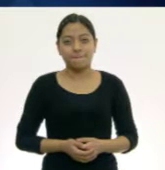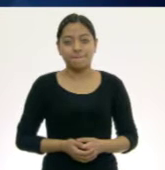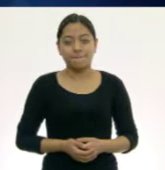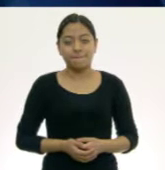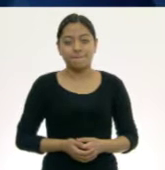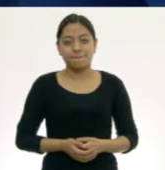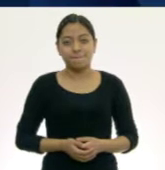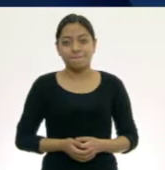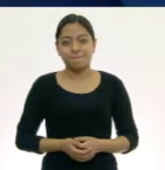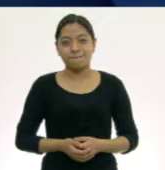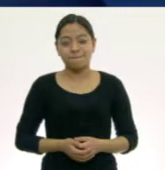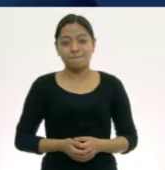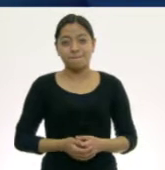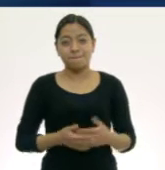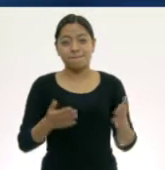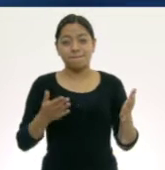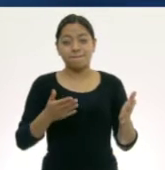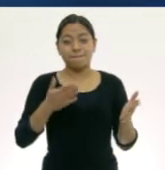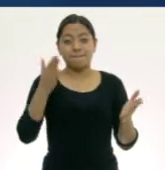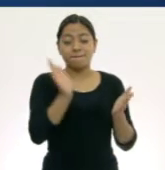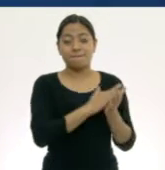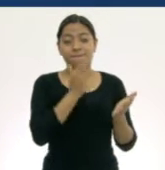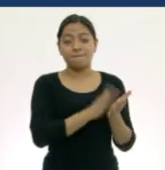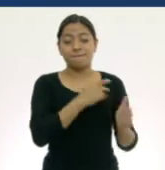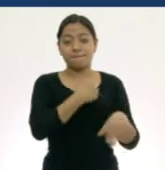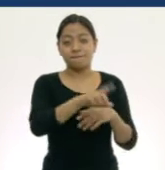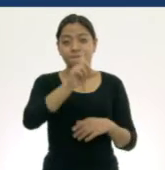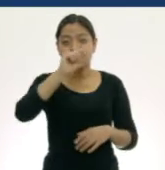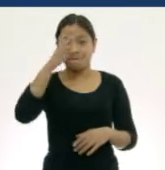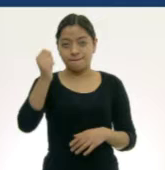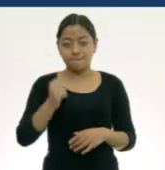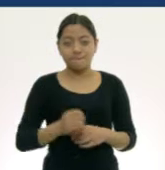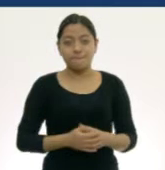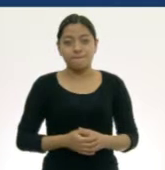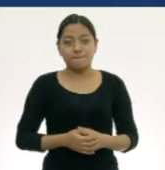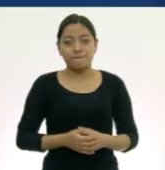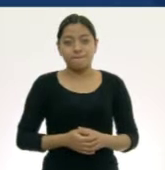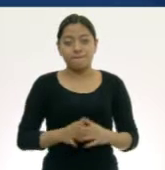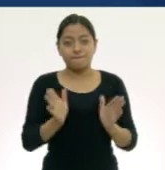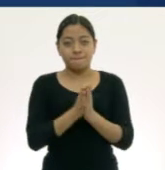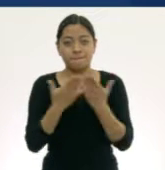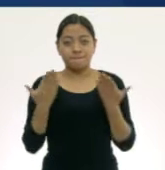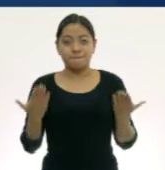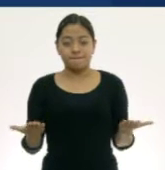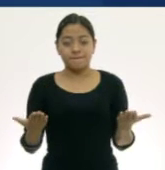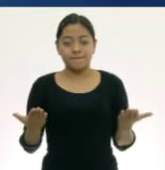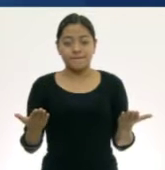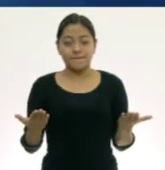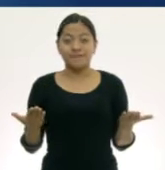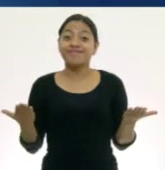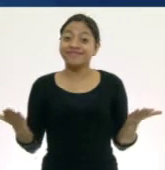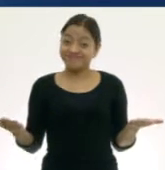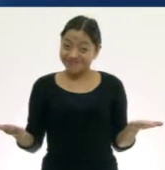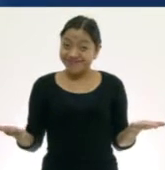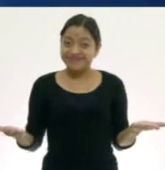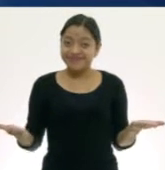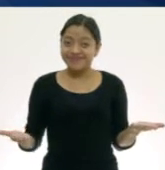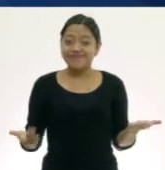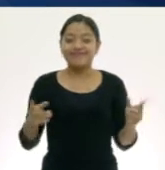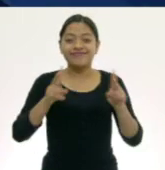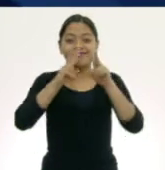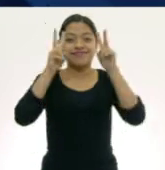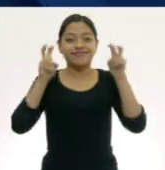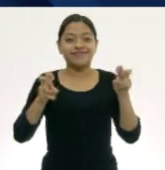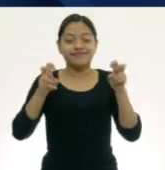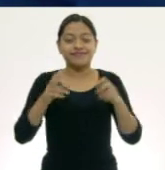libro. Y en la página 29 lo vamos a abrir. Precisamente vamos a abordar el